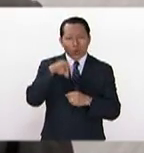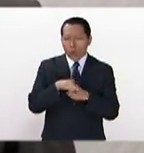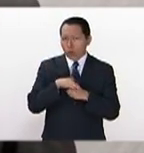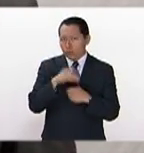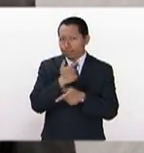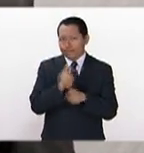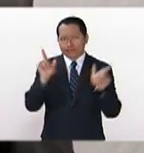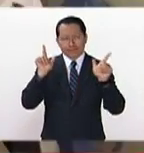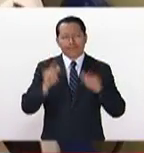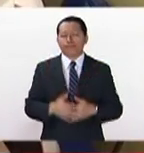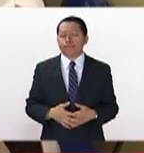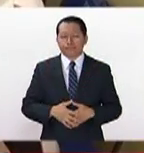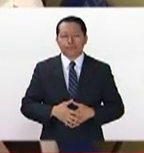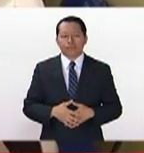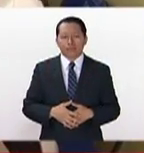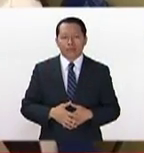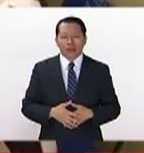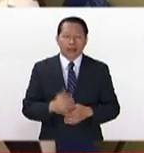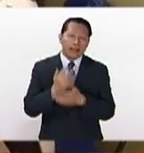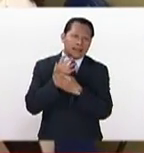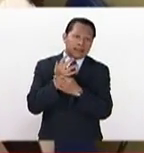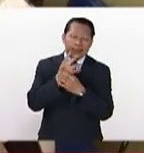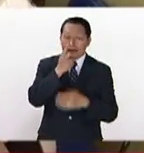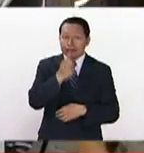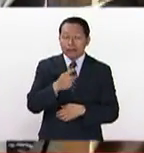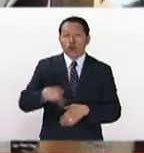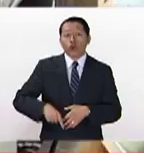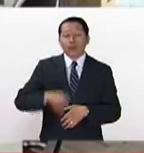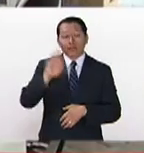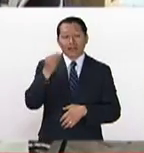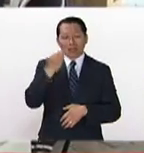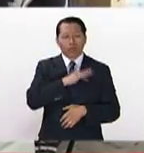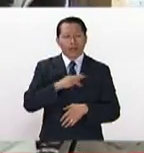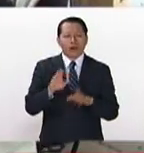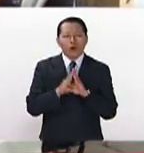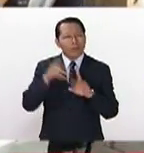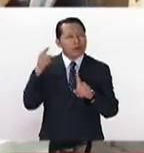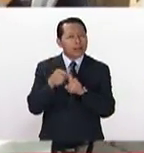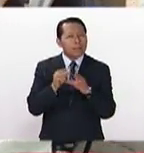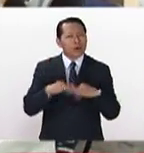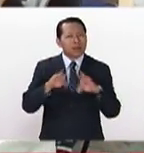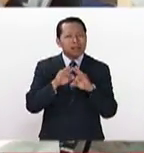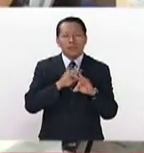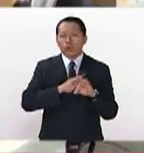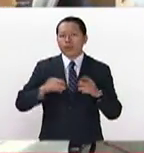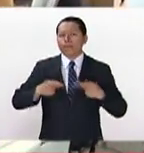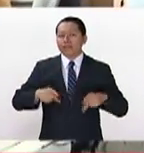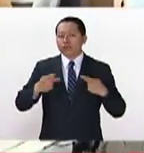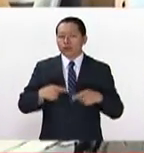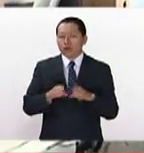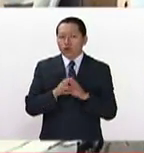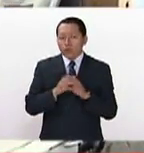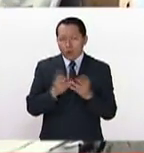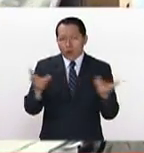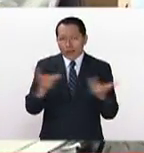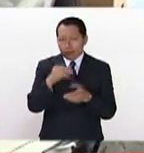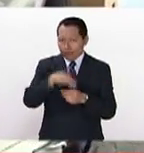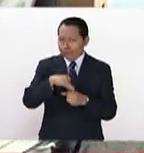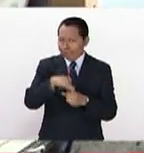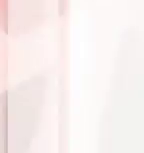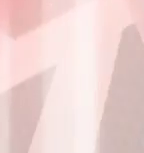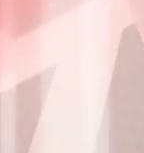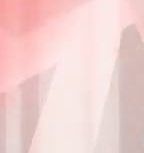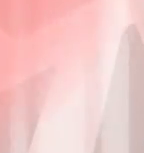manera libre. Dijo que el gobierno federal tiene como prioridad que los ciudadanos puedan ejercer su derecho al sufragio.